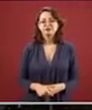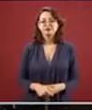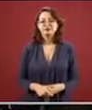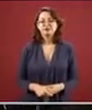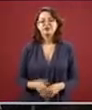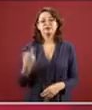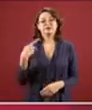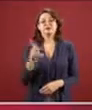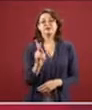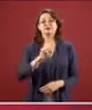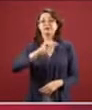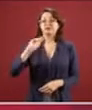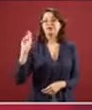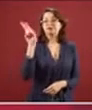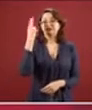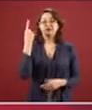con gastos pagados,